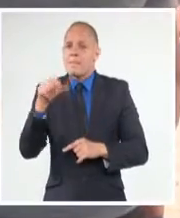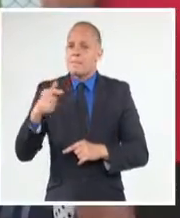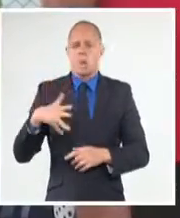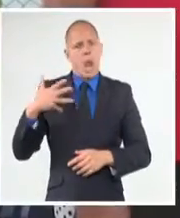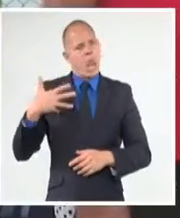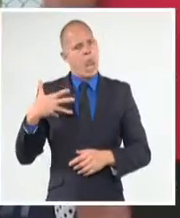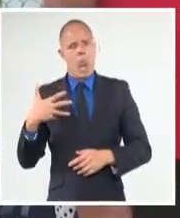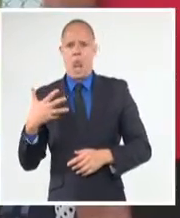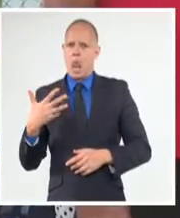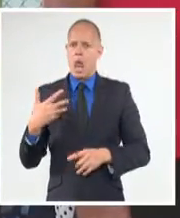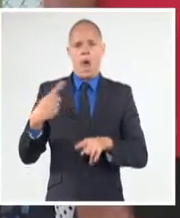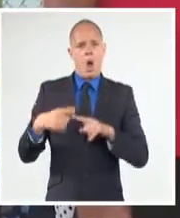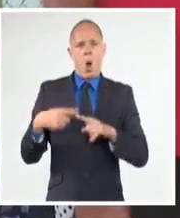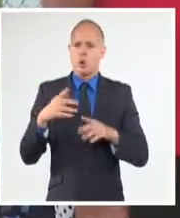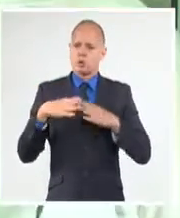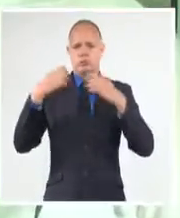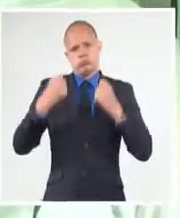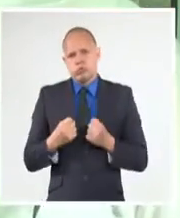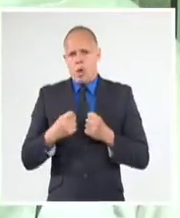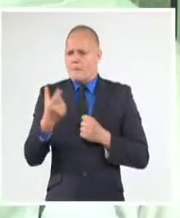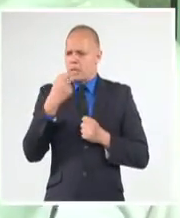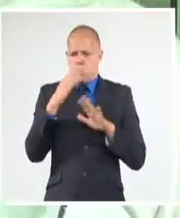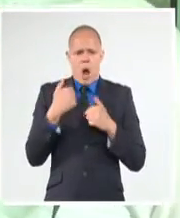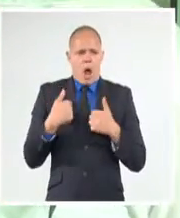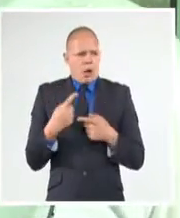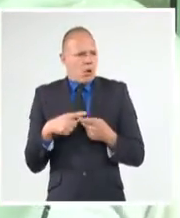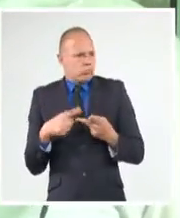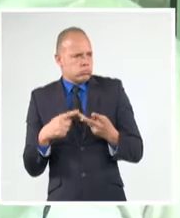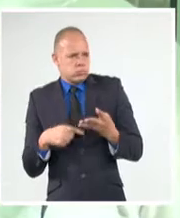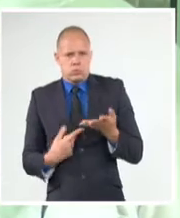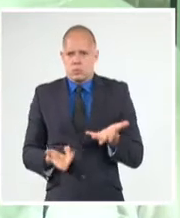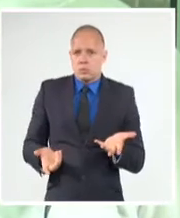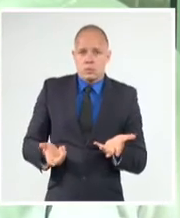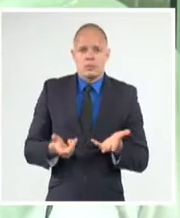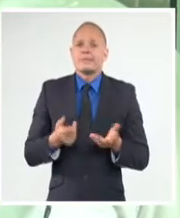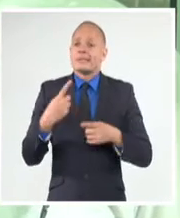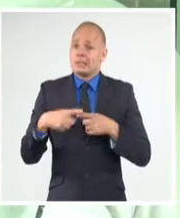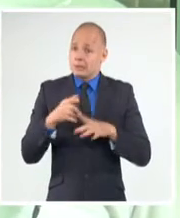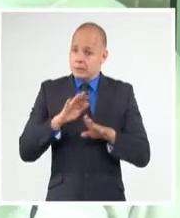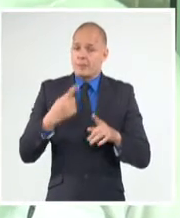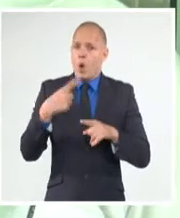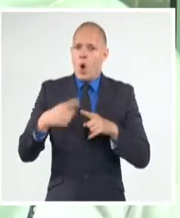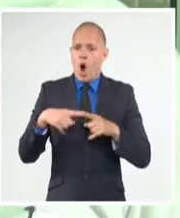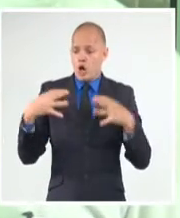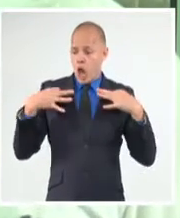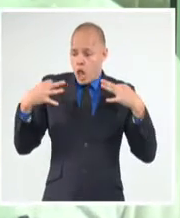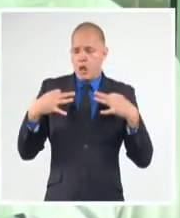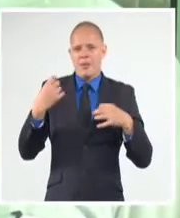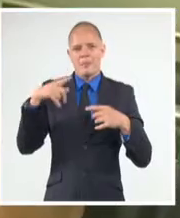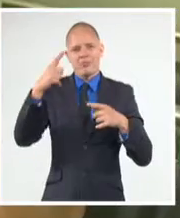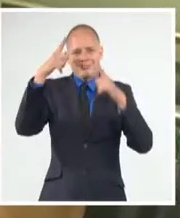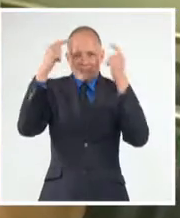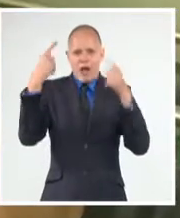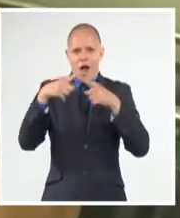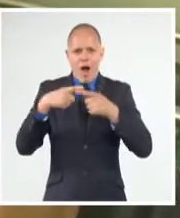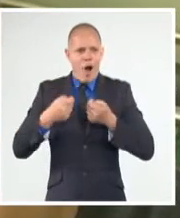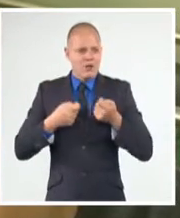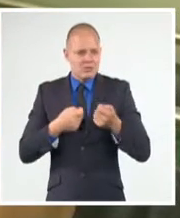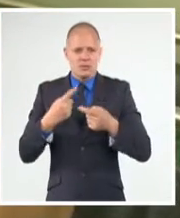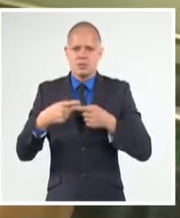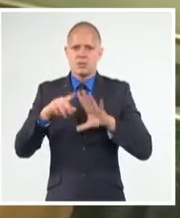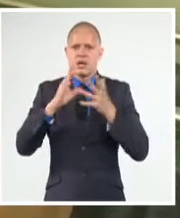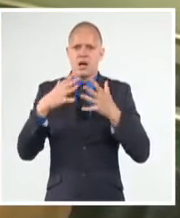se encuentran bajo ingreso domiciliario, la escasez de medios de protección y ropa para quienes laboran en la zona roja, además